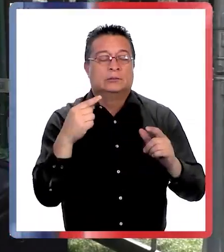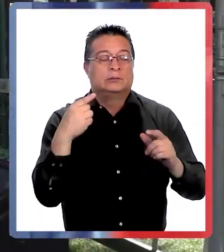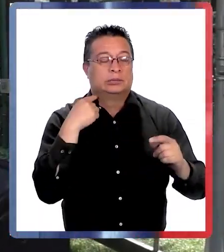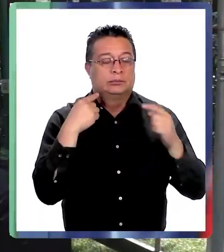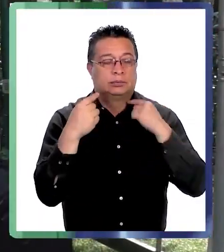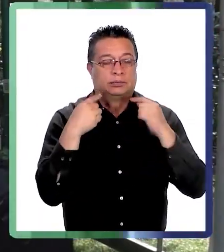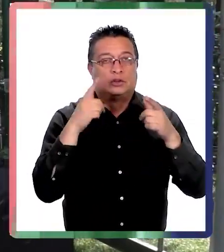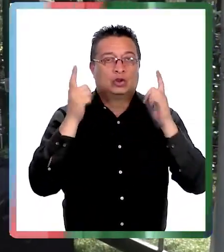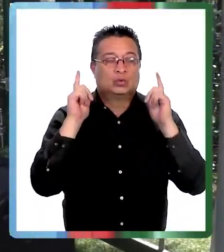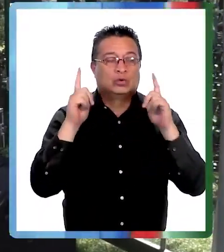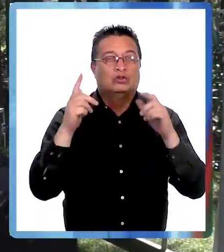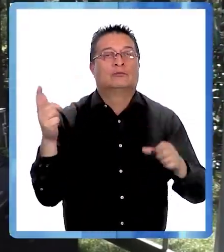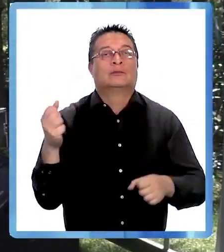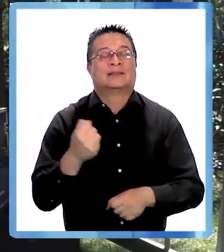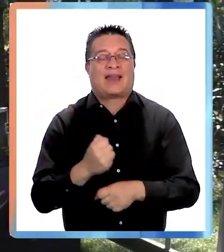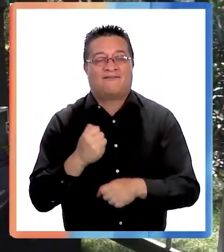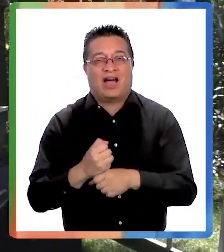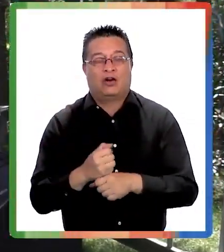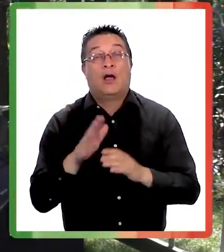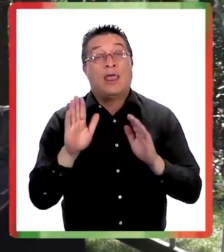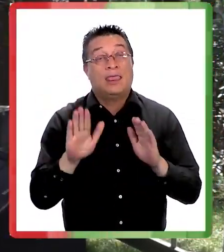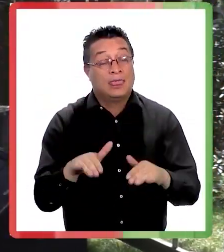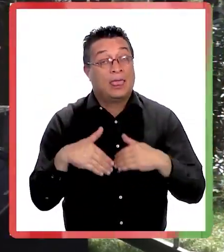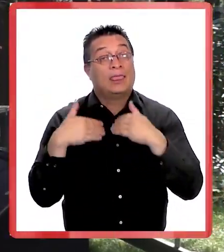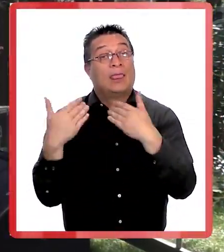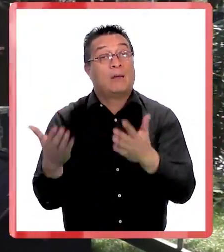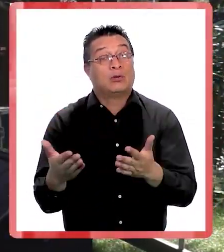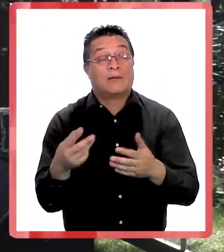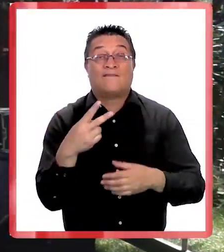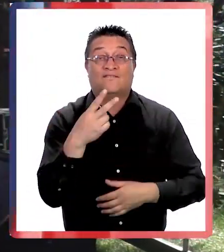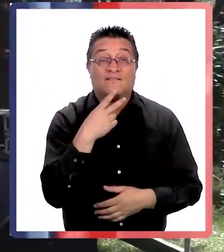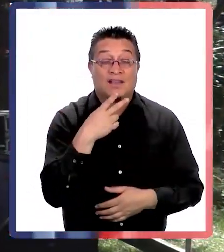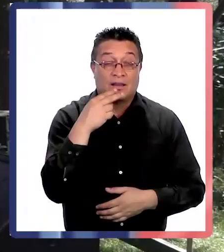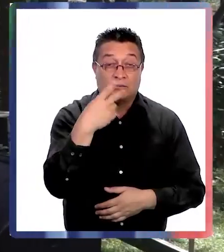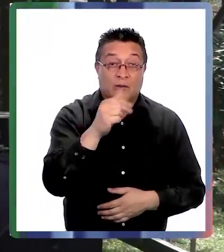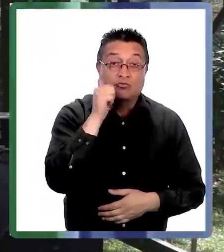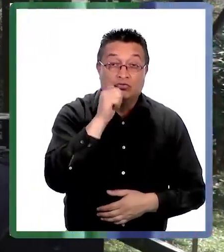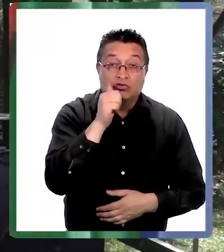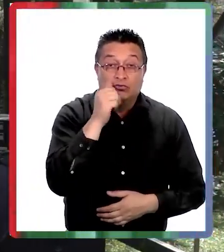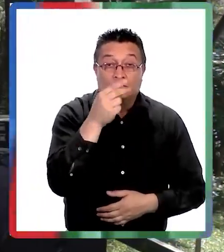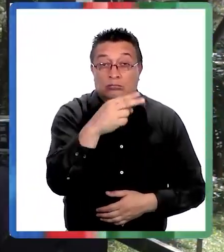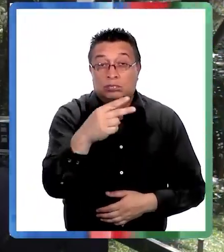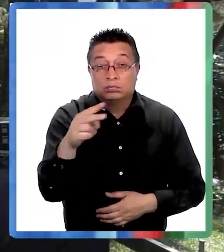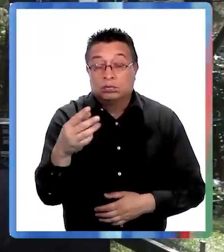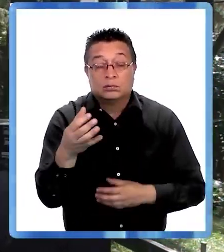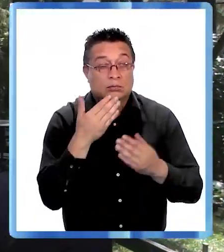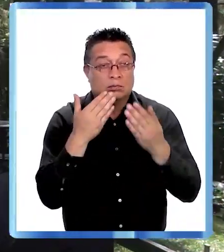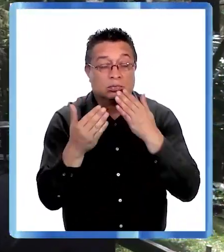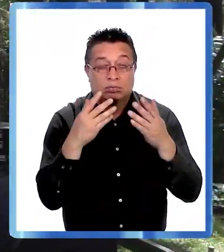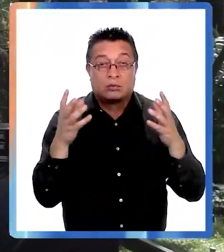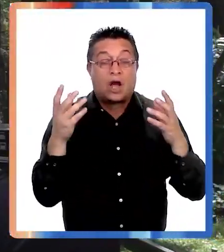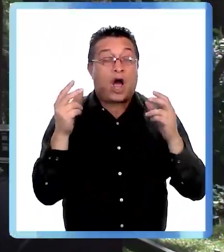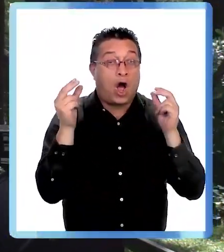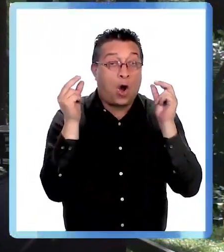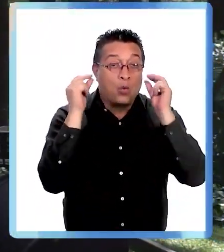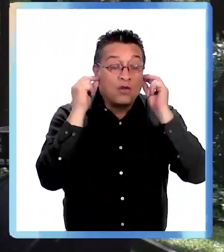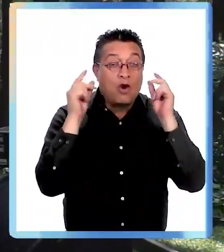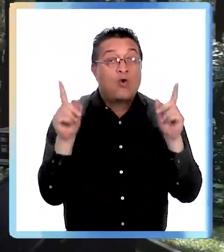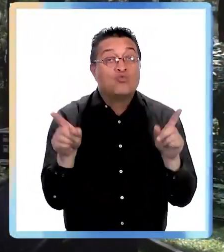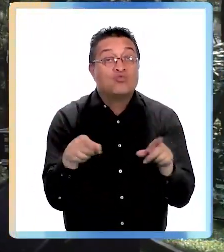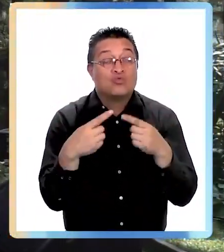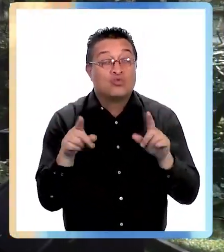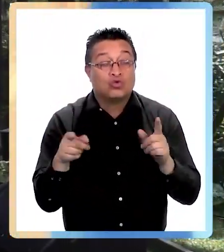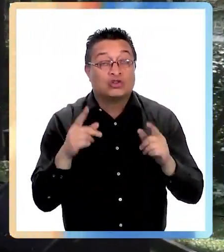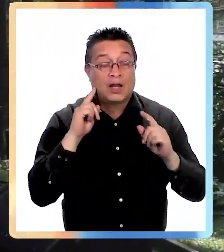expuesta a ruido laboral. Después, en la vida diaria, en el fondo, lo que hablábamos de los audífonos,